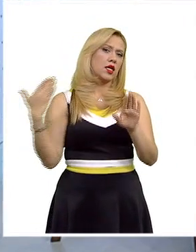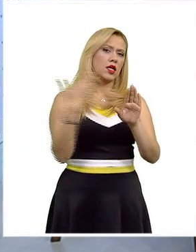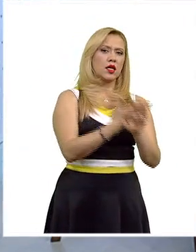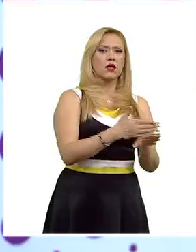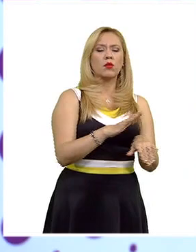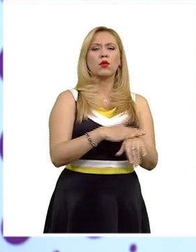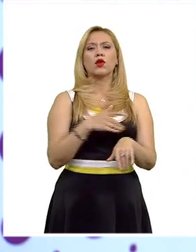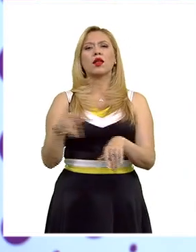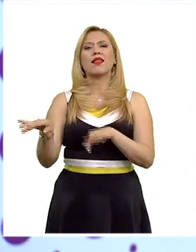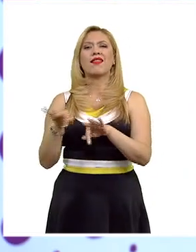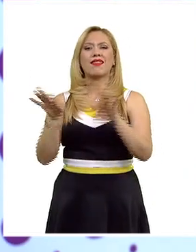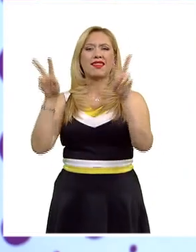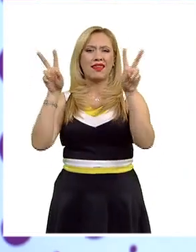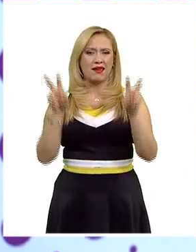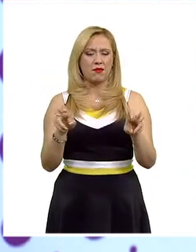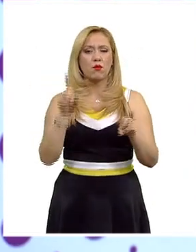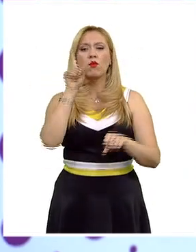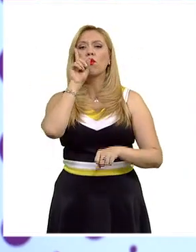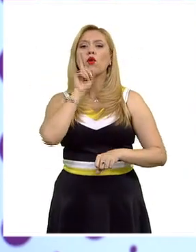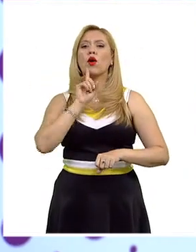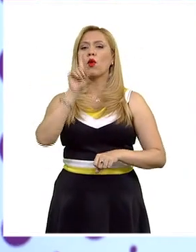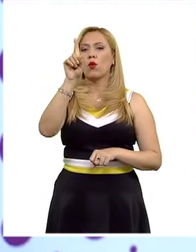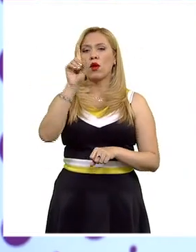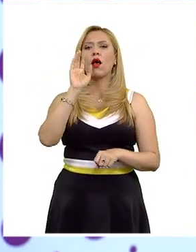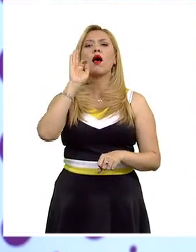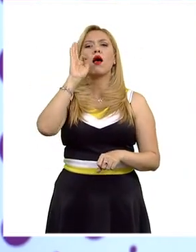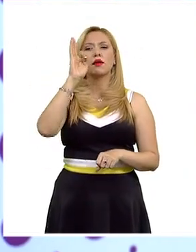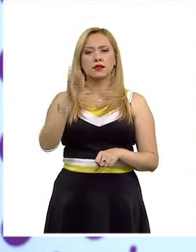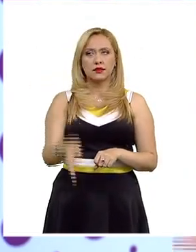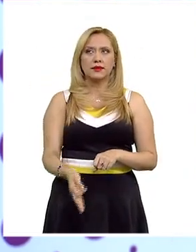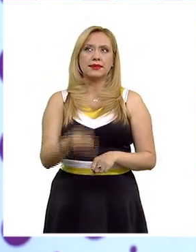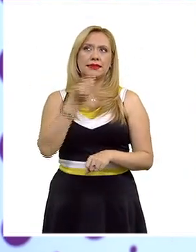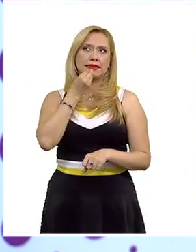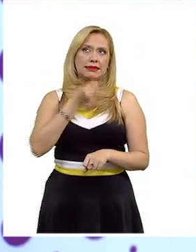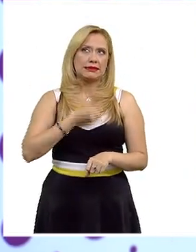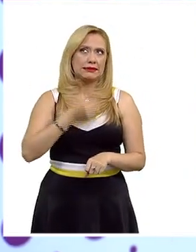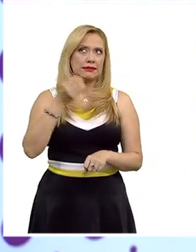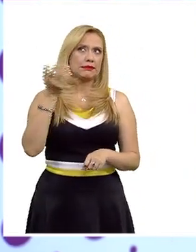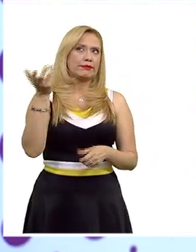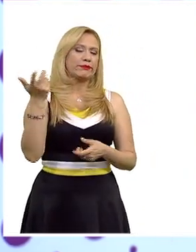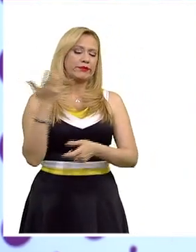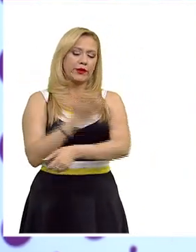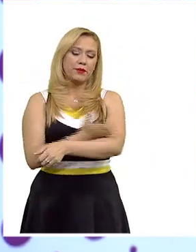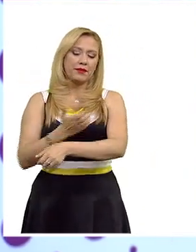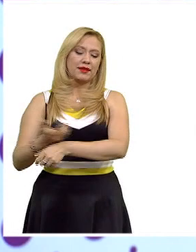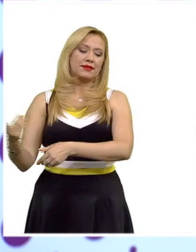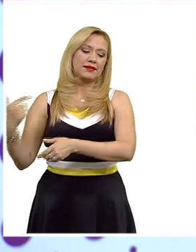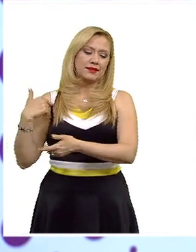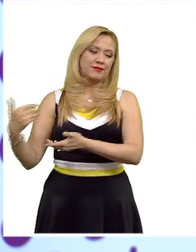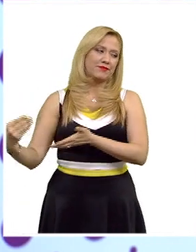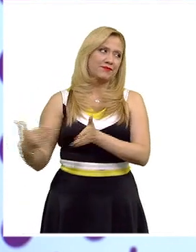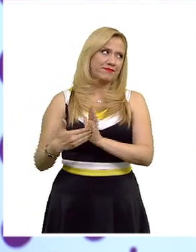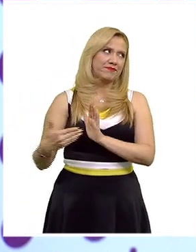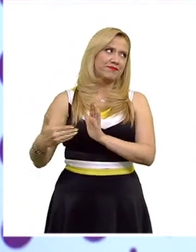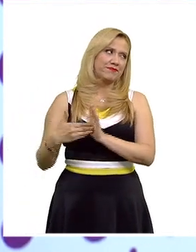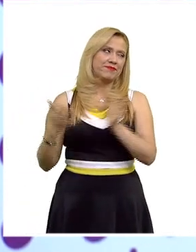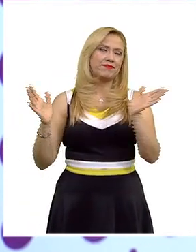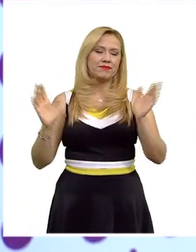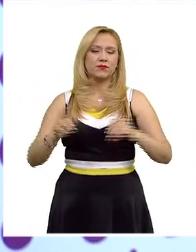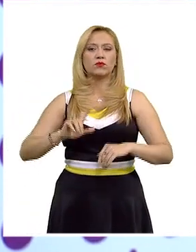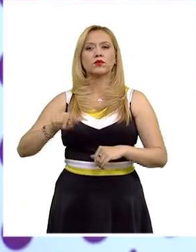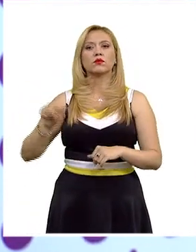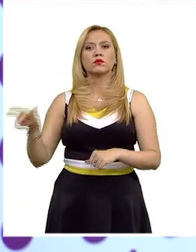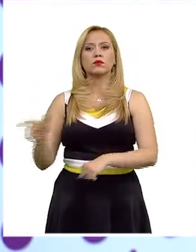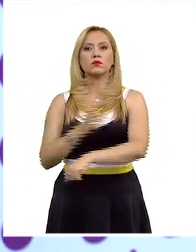el ámbito laboral. Una mujer acepta salir una vez con uno de sus compañeros de trabajo, pero de pronto este compañero